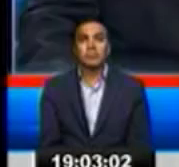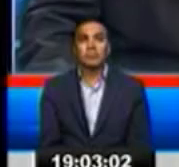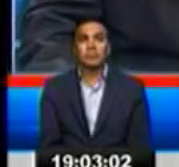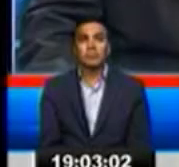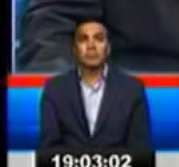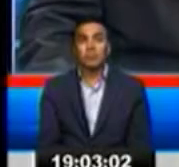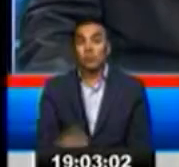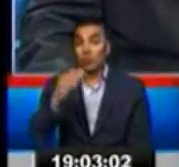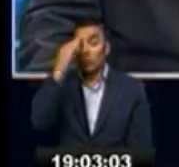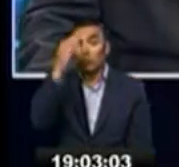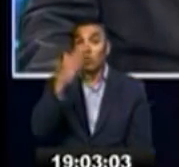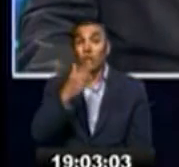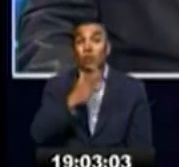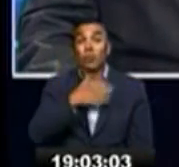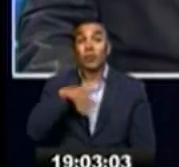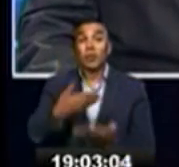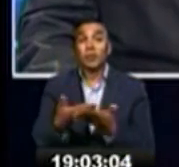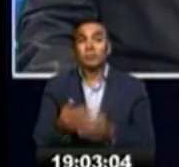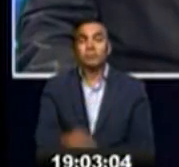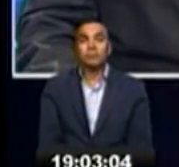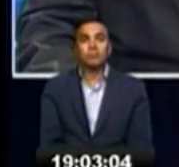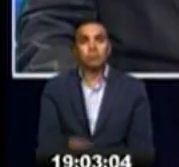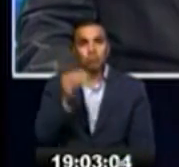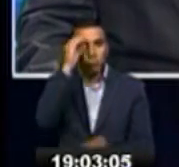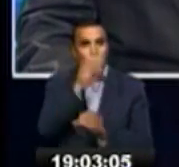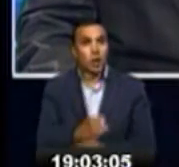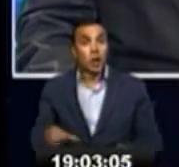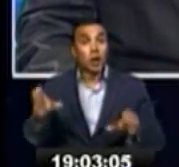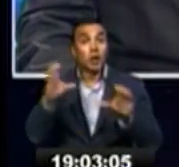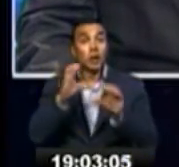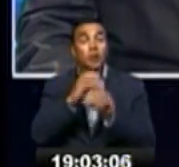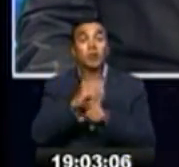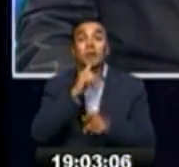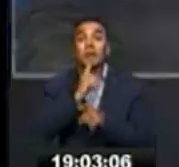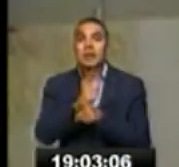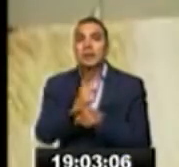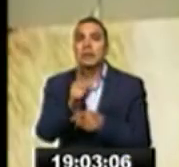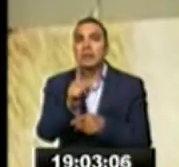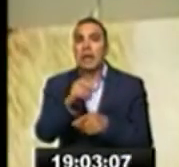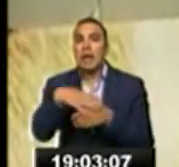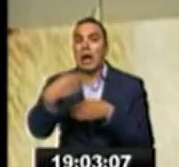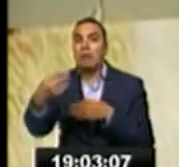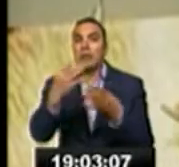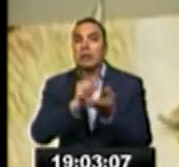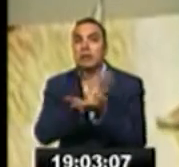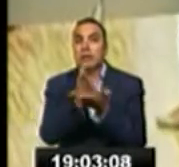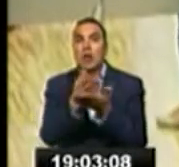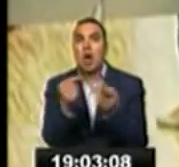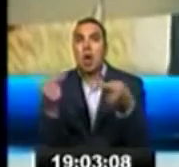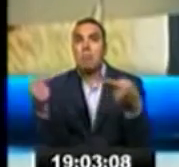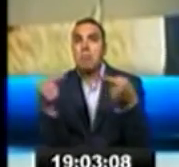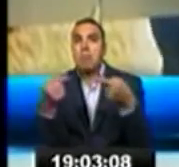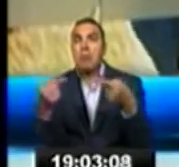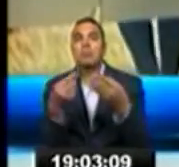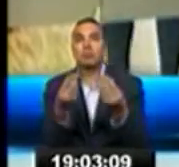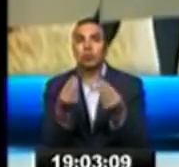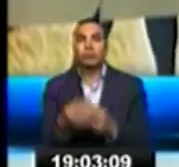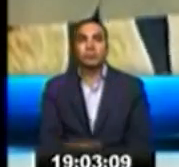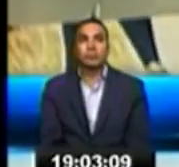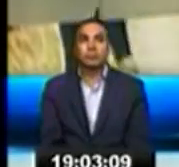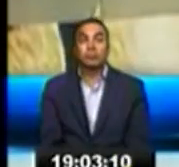Hola, ¿qué tal compañeros? ¿Cómo están? Muy buenas noches. Sí hubo enfrentamientos de esta tarde acá en la Asamblea Nacional